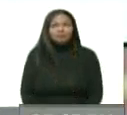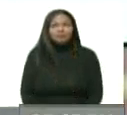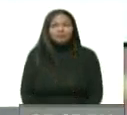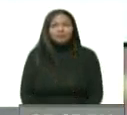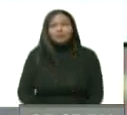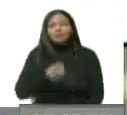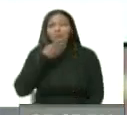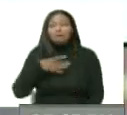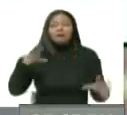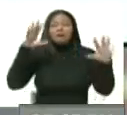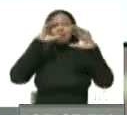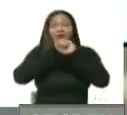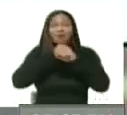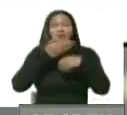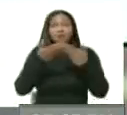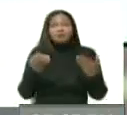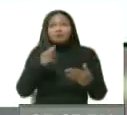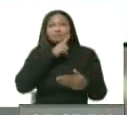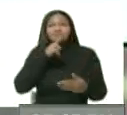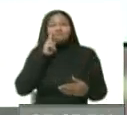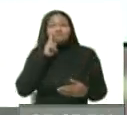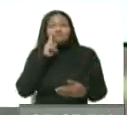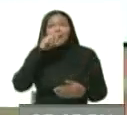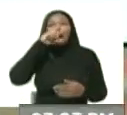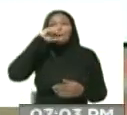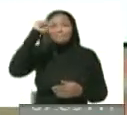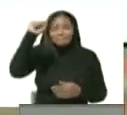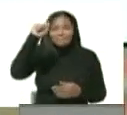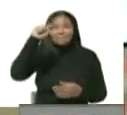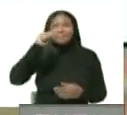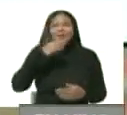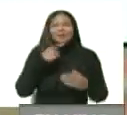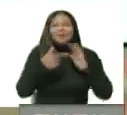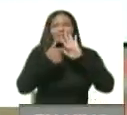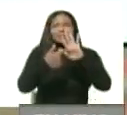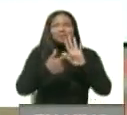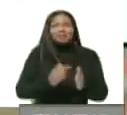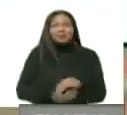Buenas noches, me llamo Nicolás Maduro Moros.